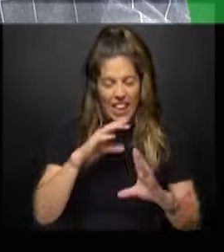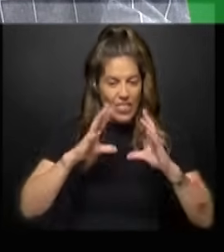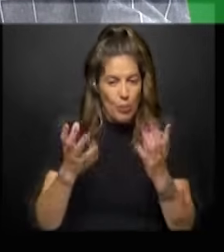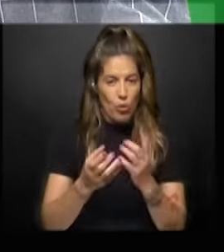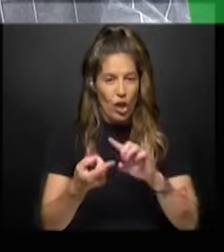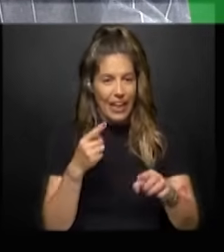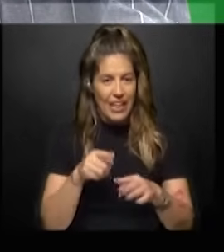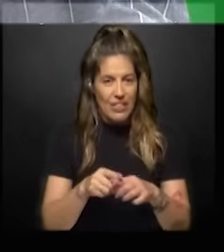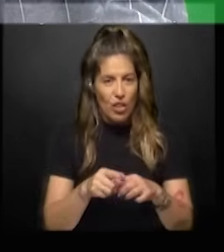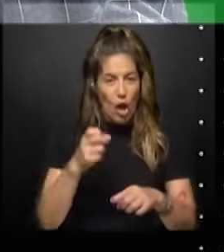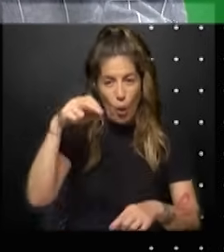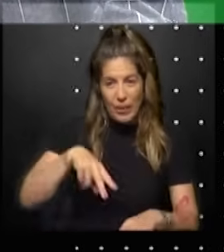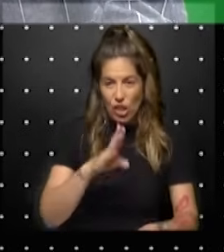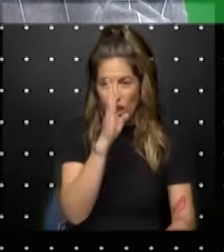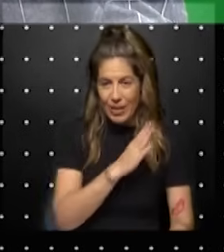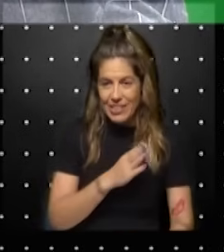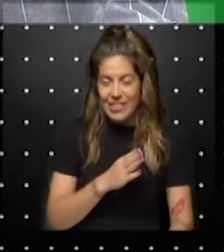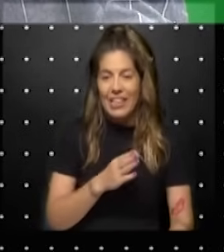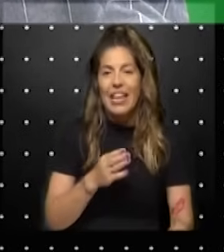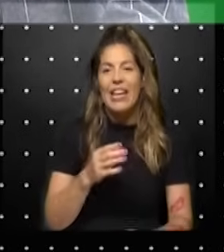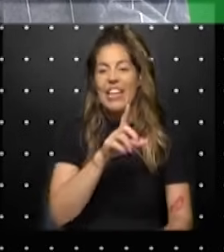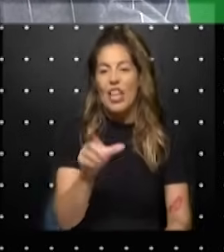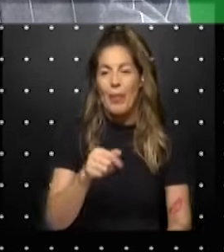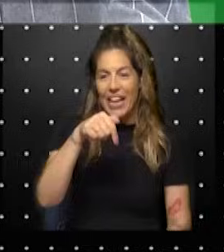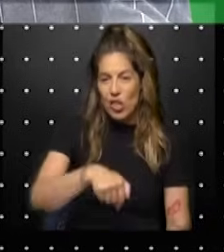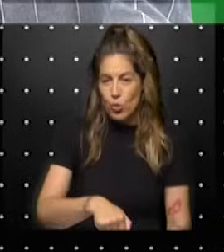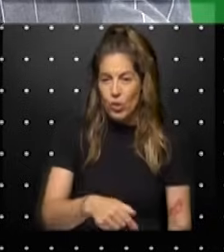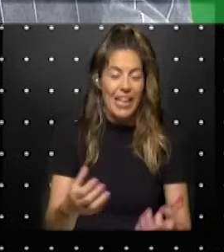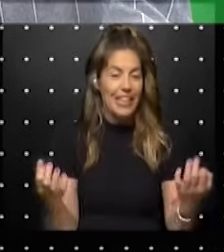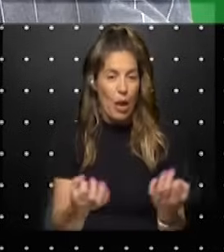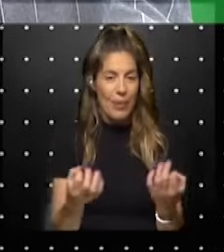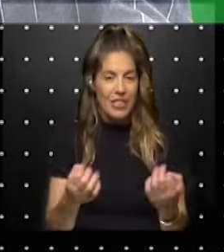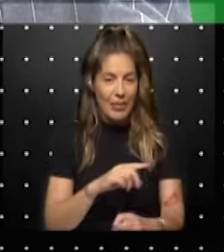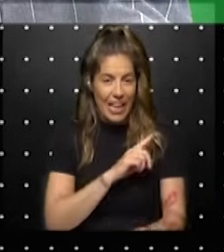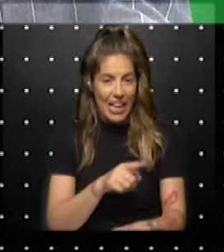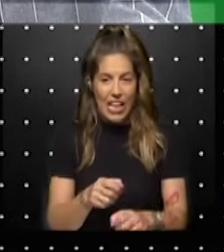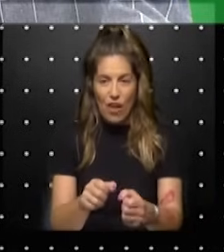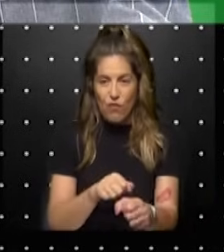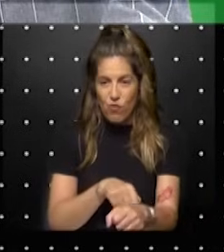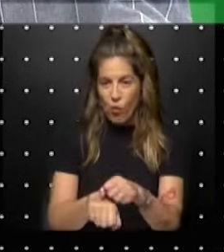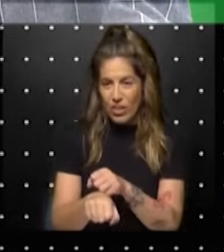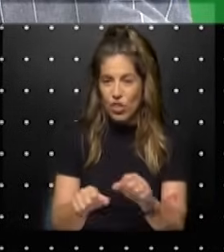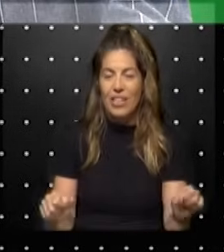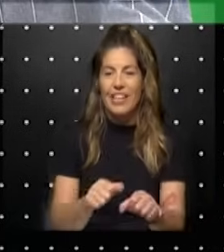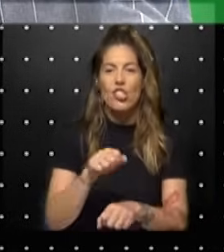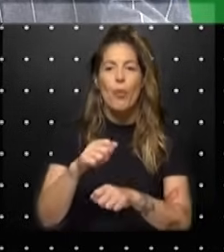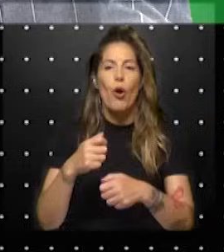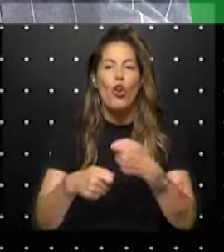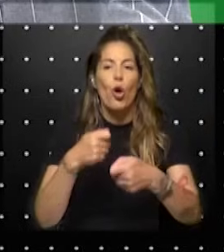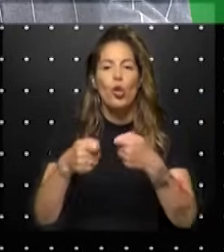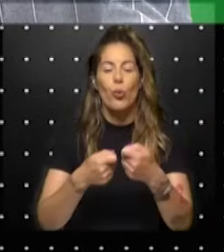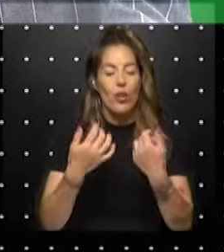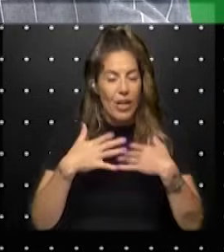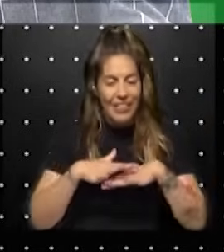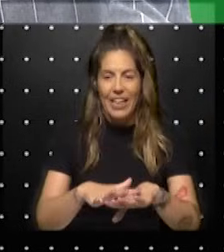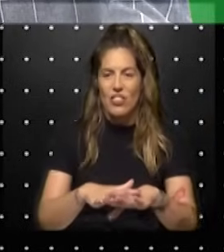relación a las posiciones de Brasil y de América del Sur, y particularmente del esfuerzo que se ha hecho por construir una plataforma de